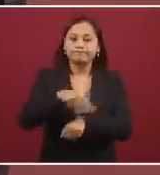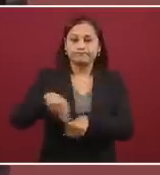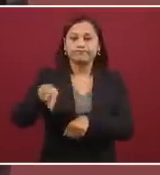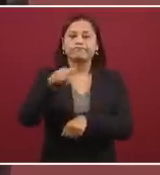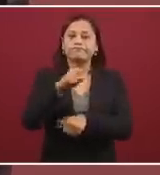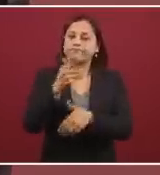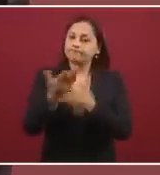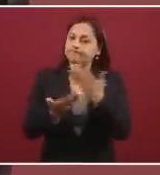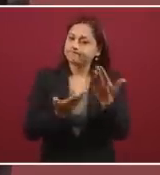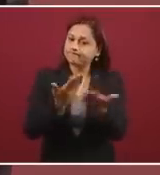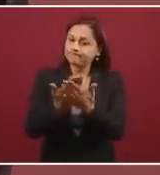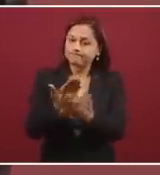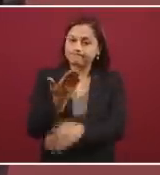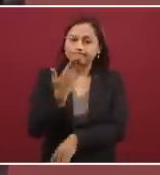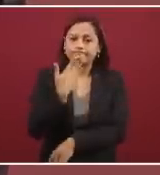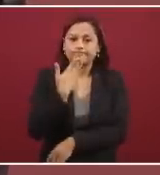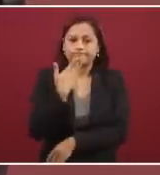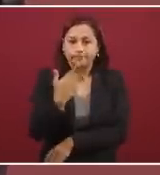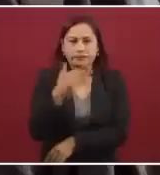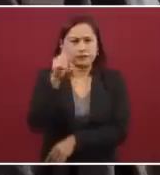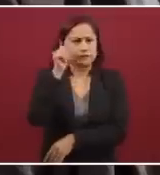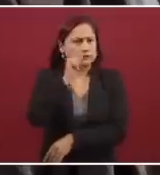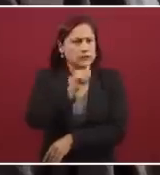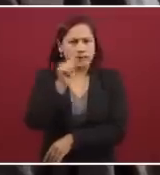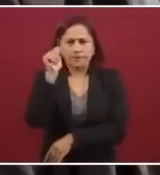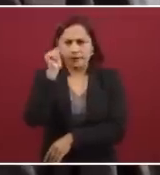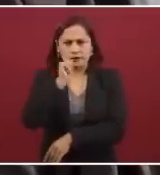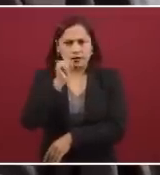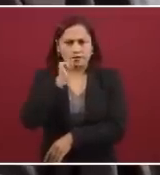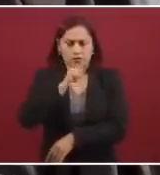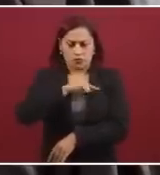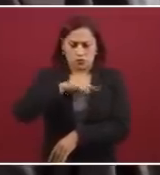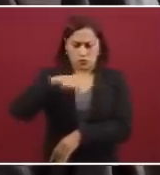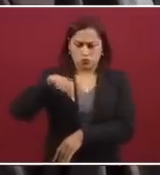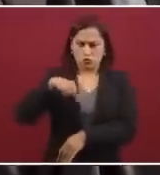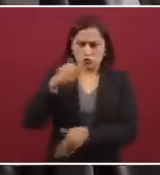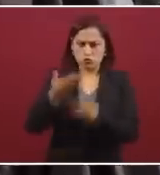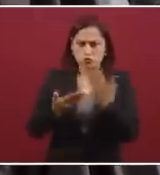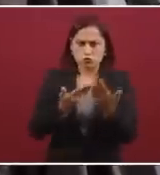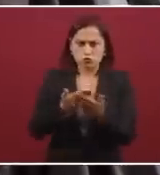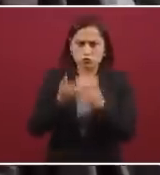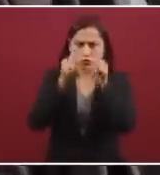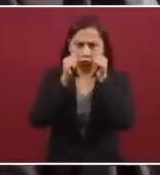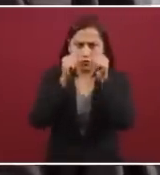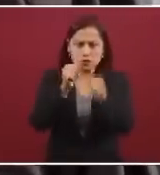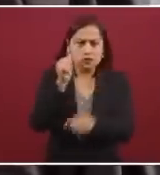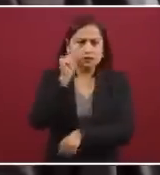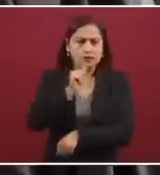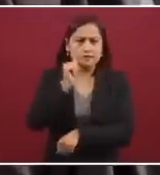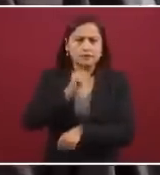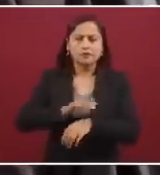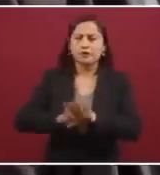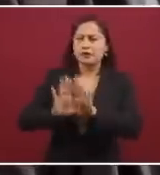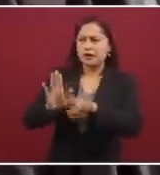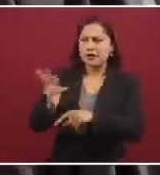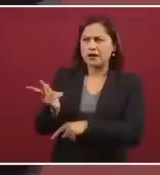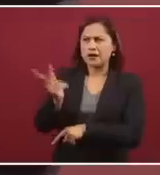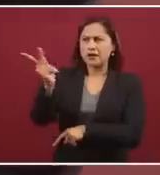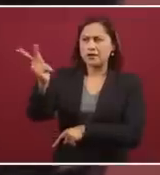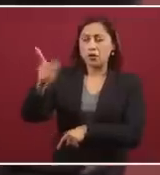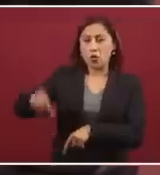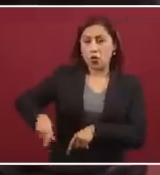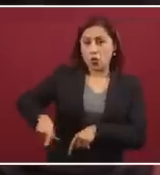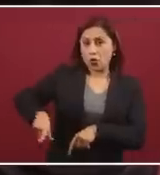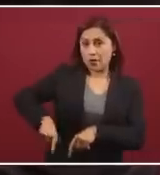merece siempre de parte nuestra pero no hay ningún gobierno no interesado en ellos no nadie ha